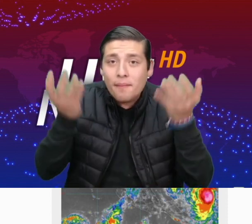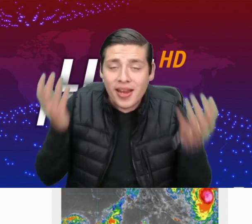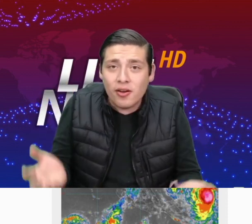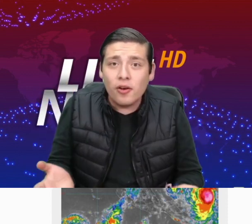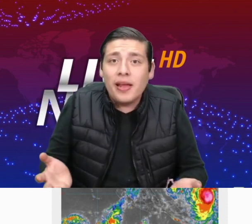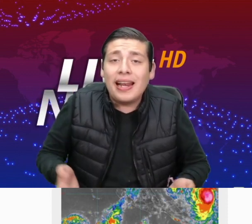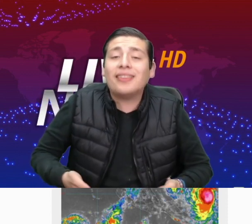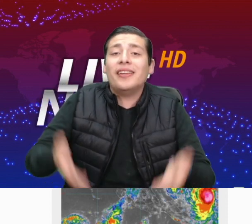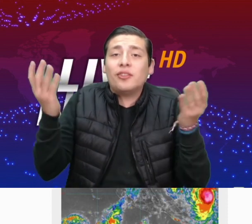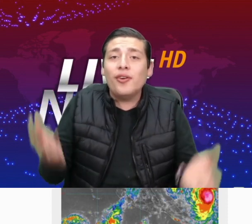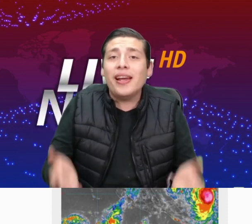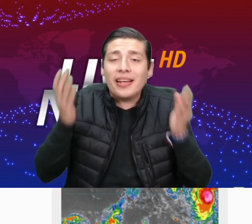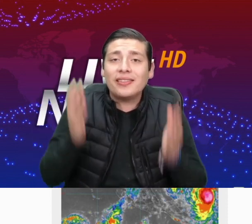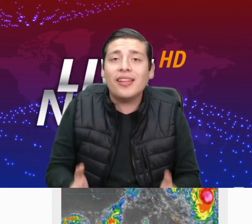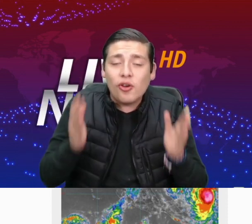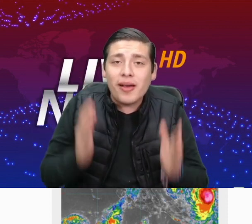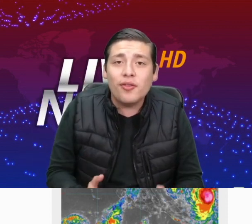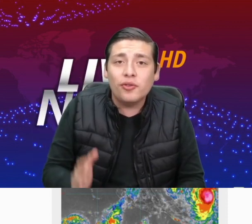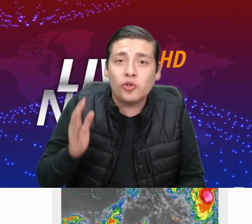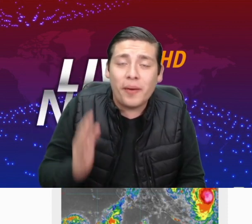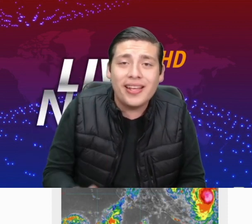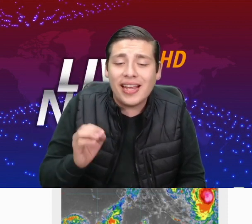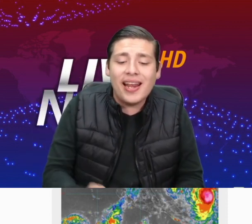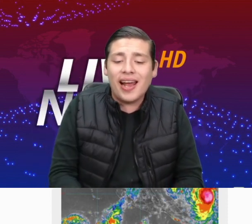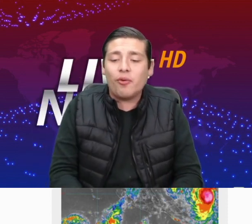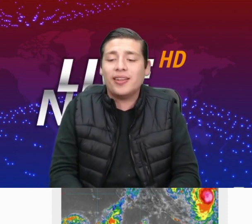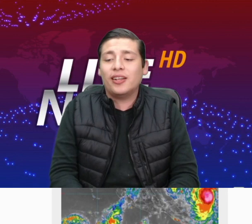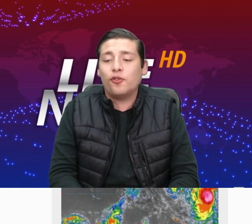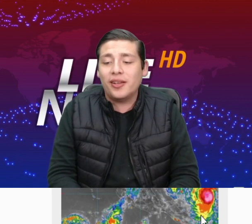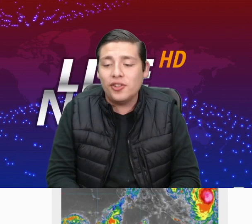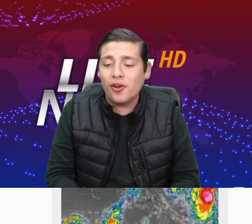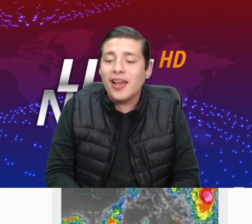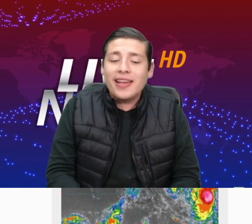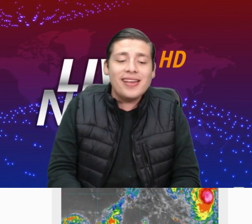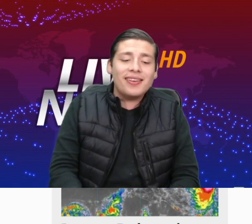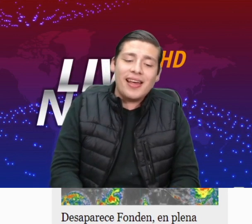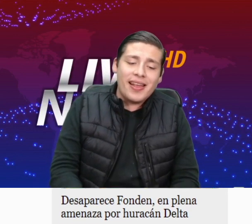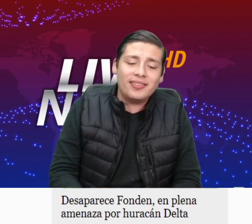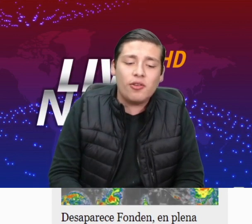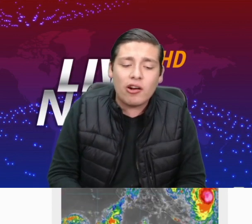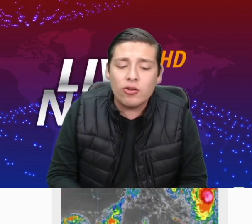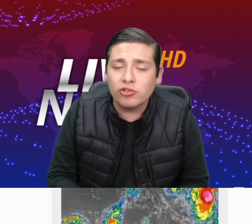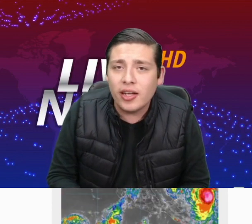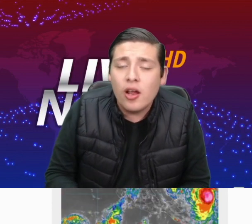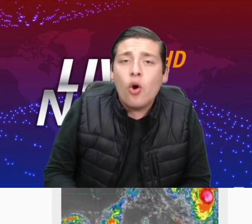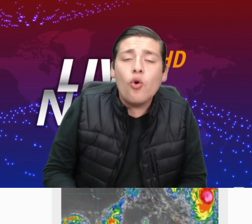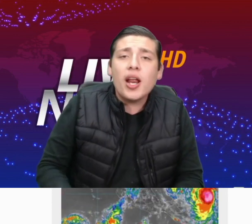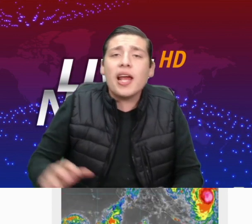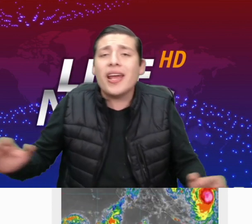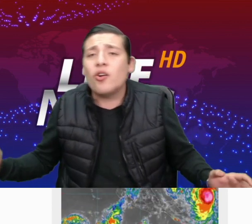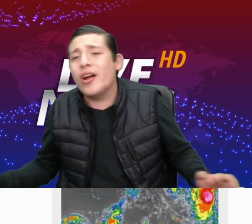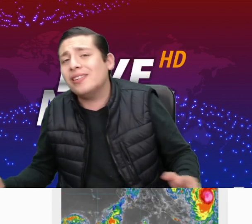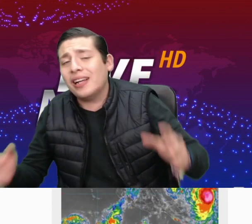el camino, la trayectoria que está tomando nuestro país en la cuarta transformación. Y es que el día de ayer se dio a conocer